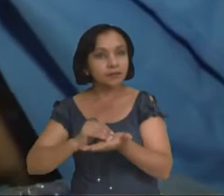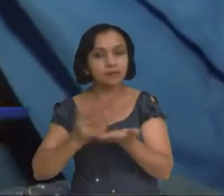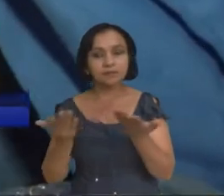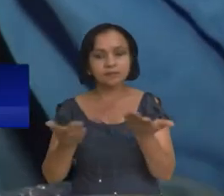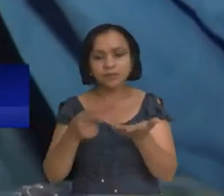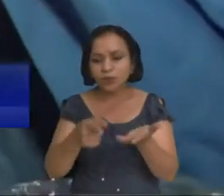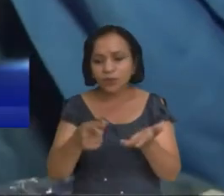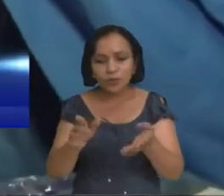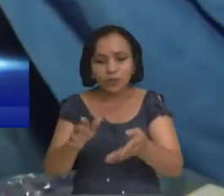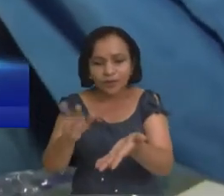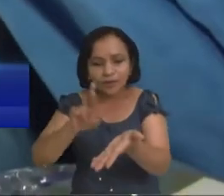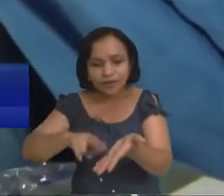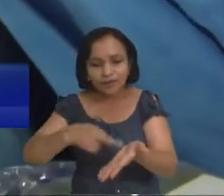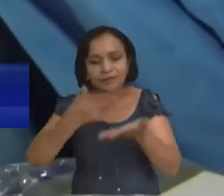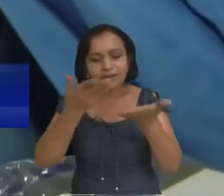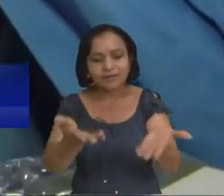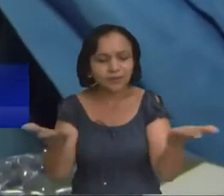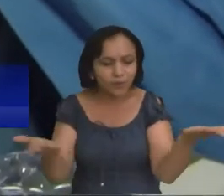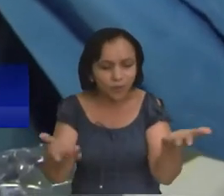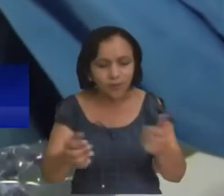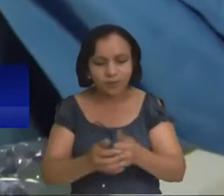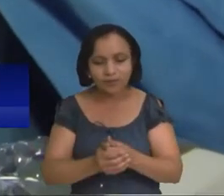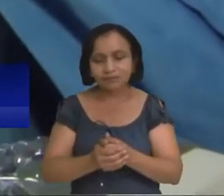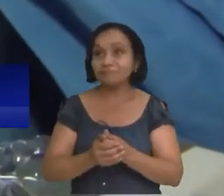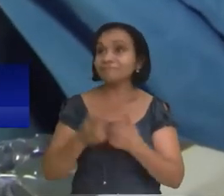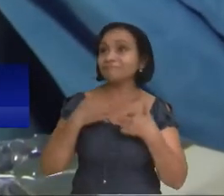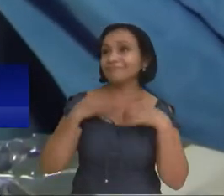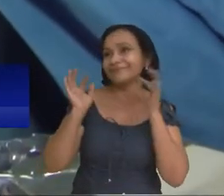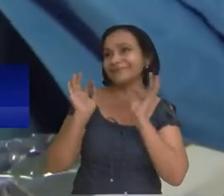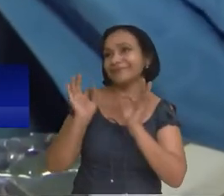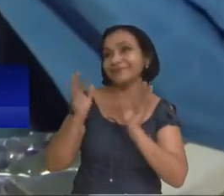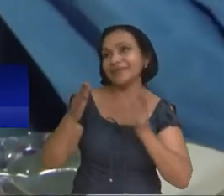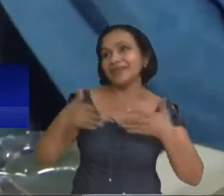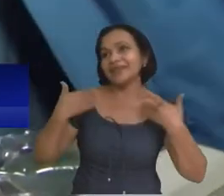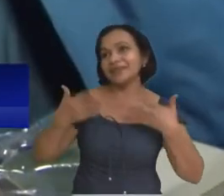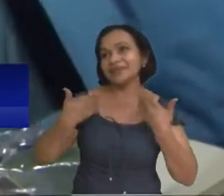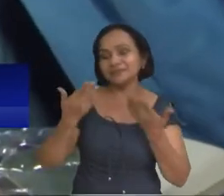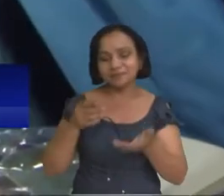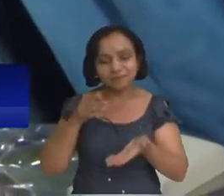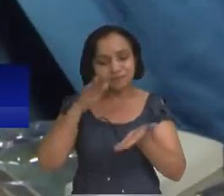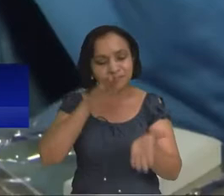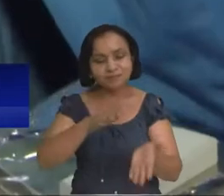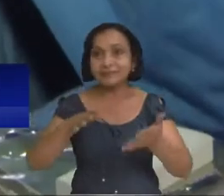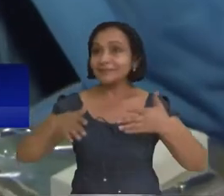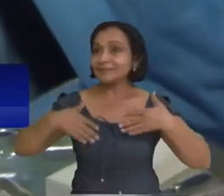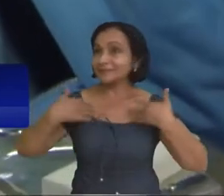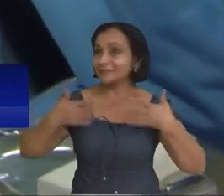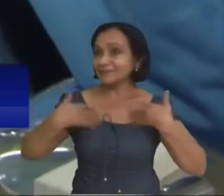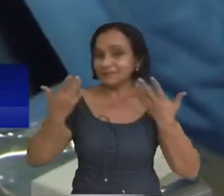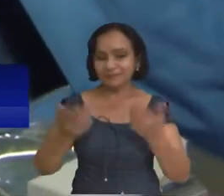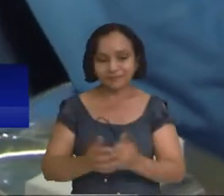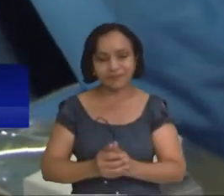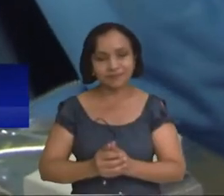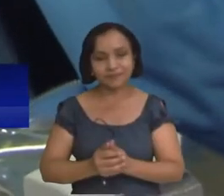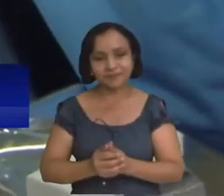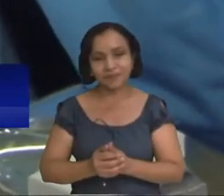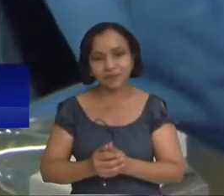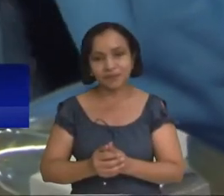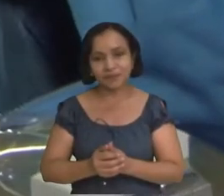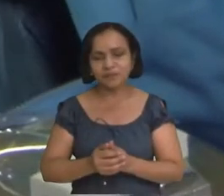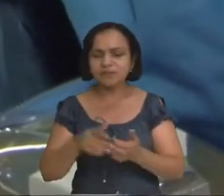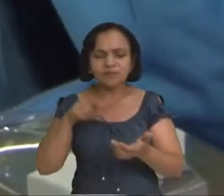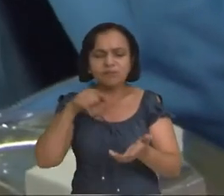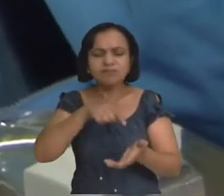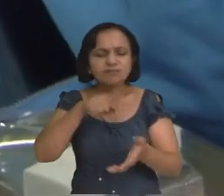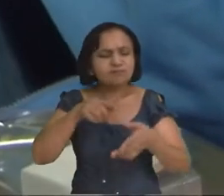con este regalo que te acaban de entregar? Bien. Escolares. Feliz. ¿Feliz? ¿Qué trae